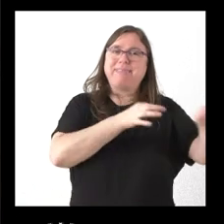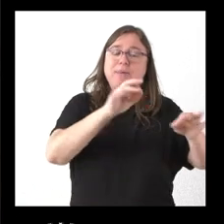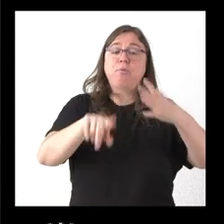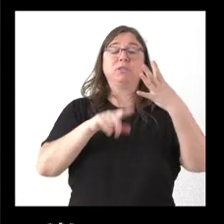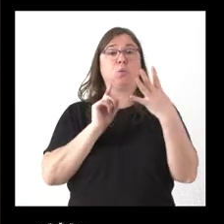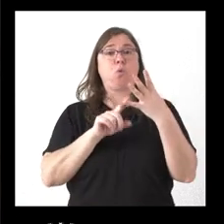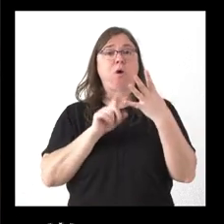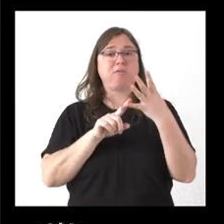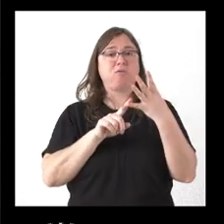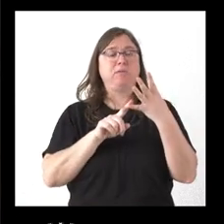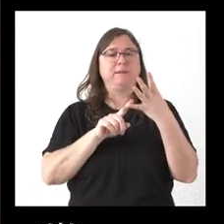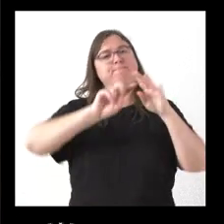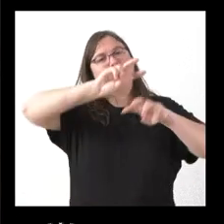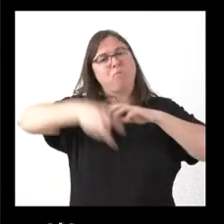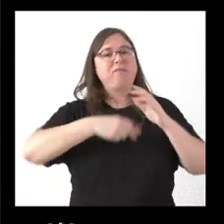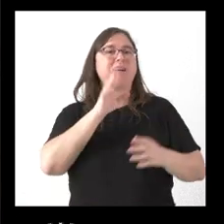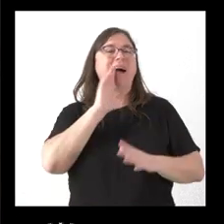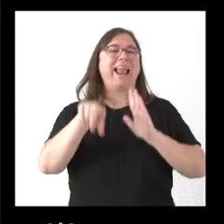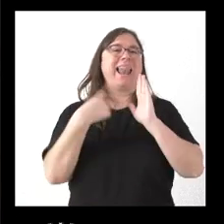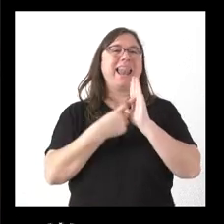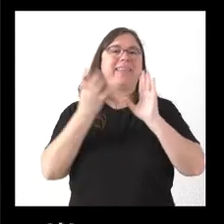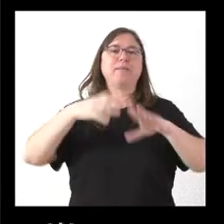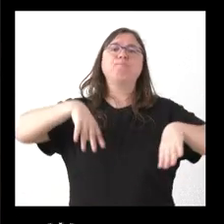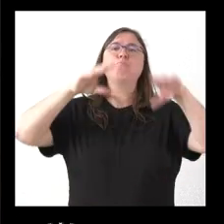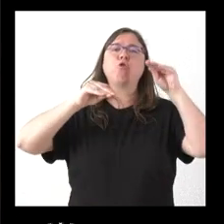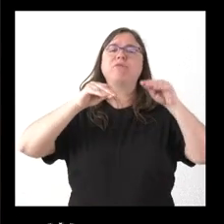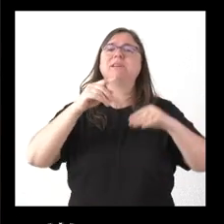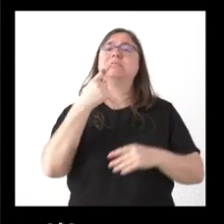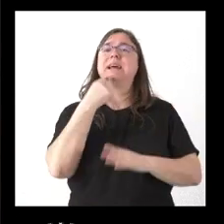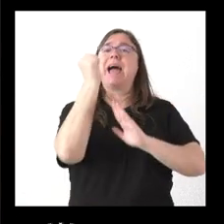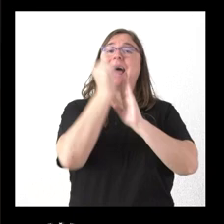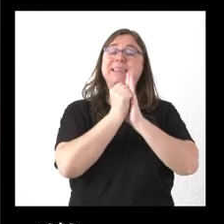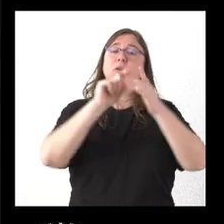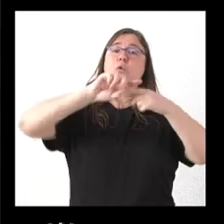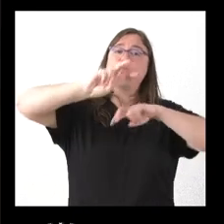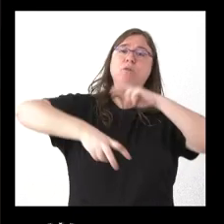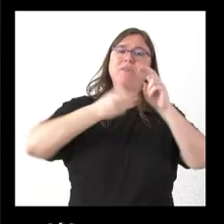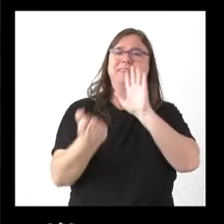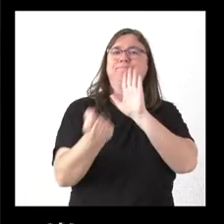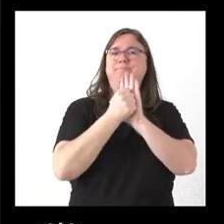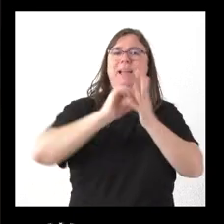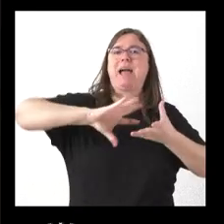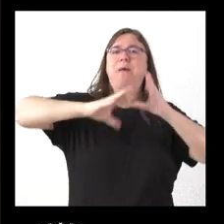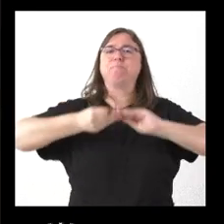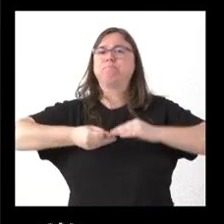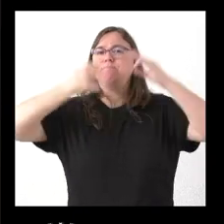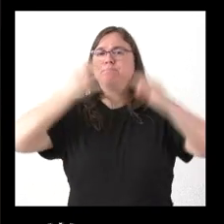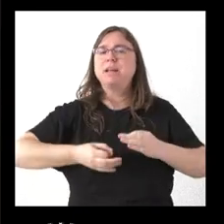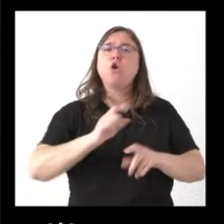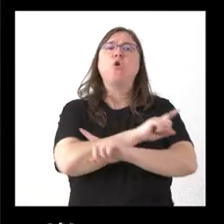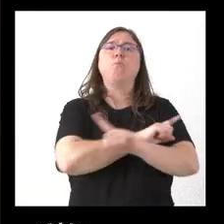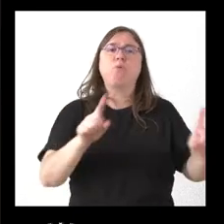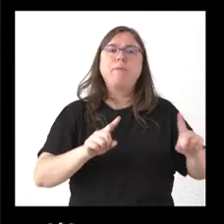precepto que modifica de la ley de Montes este artículo 1 del decreto ley es articular una aplicación inmediata de las prohibiciones y limitaciones